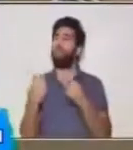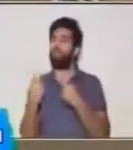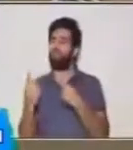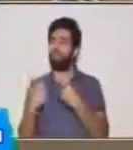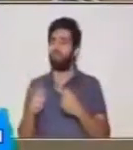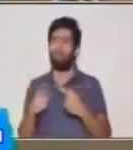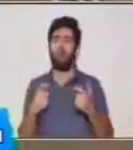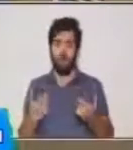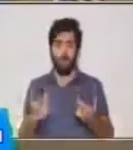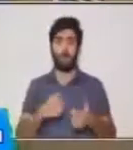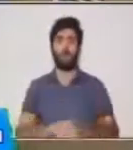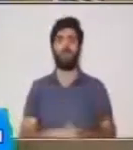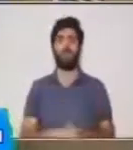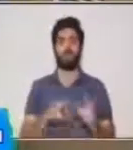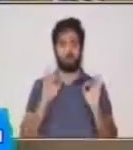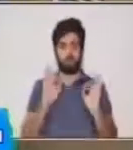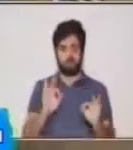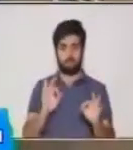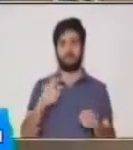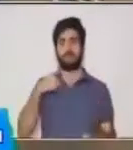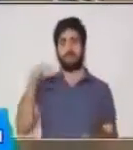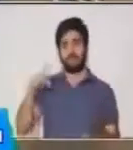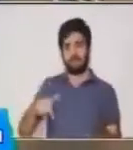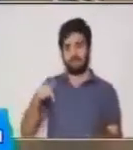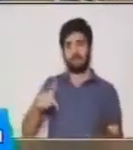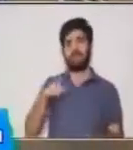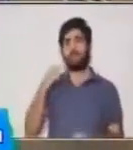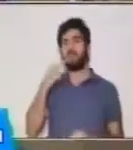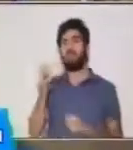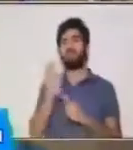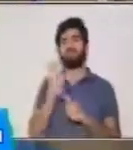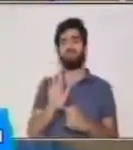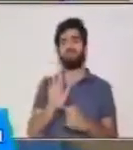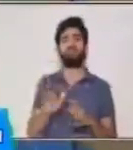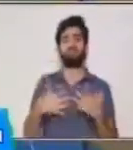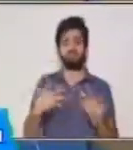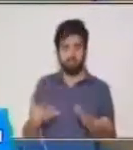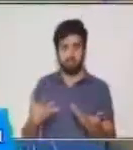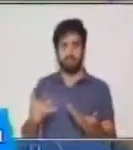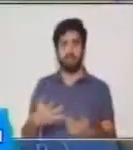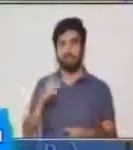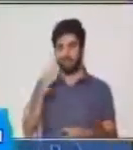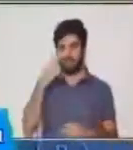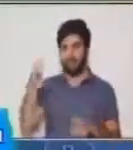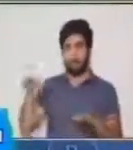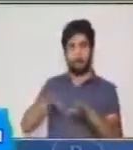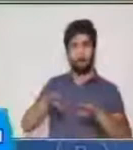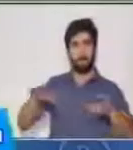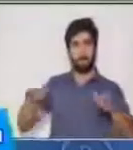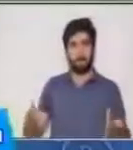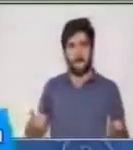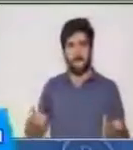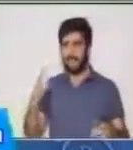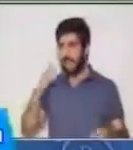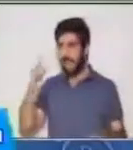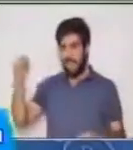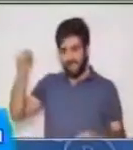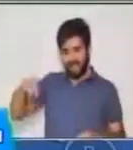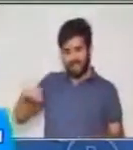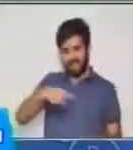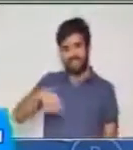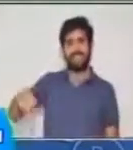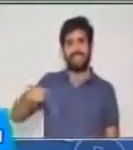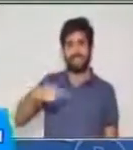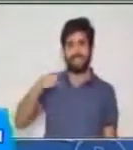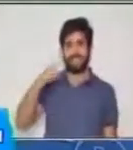información oral que transmiten desde el inicio. ¿Por qué? Muchas veces hemos jugado teléfono descompuesto y ahí te das cuenta de que la persona al